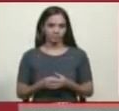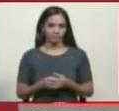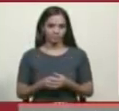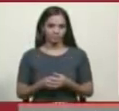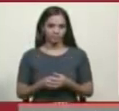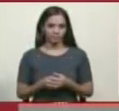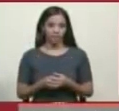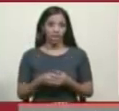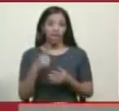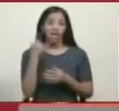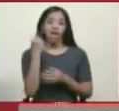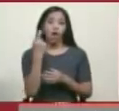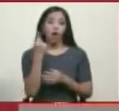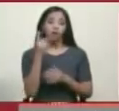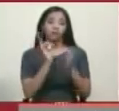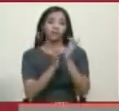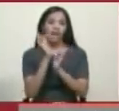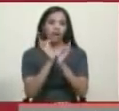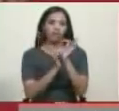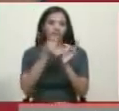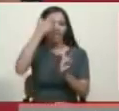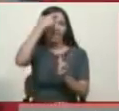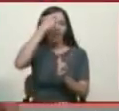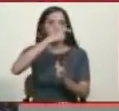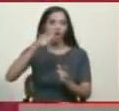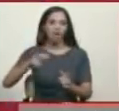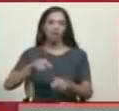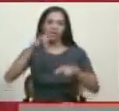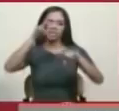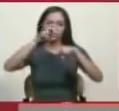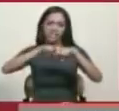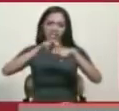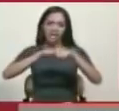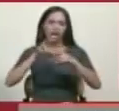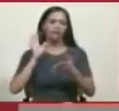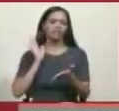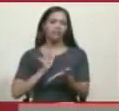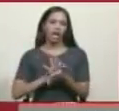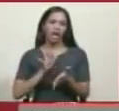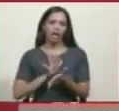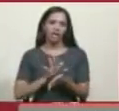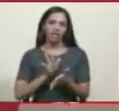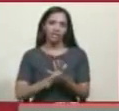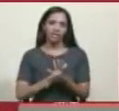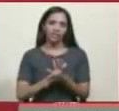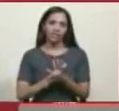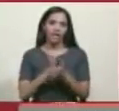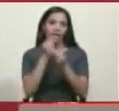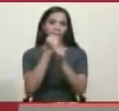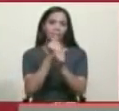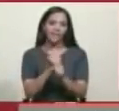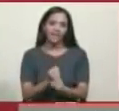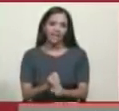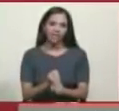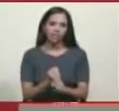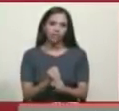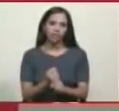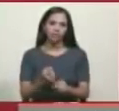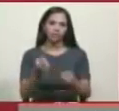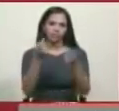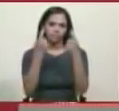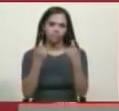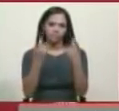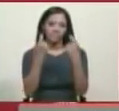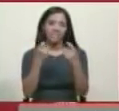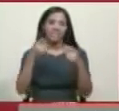El 11 de abril, el pueblo estaba sentadito, tranquilo, esperando la línea del comandante